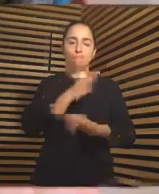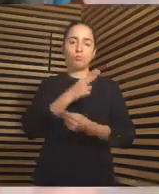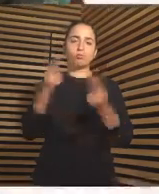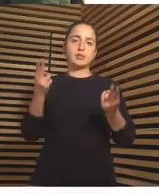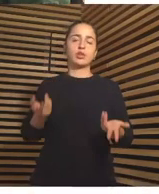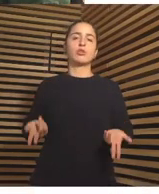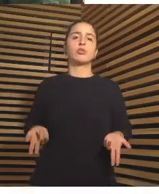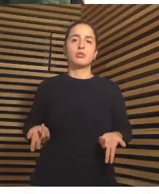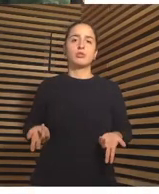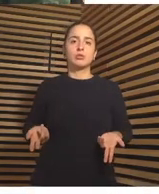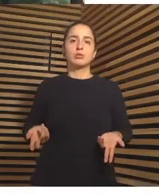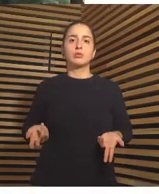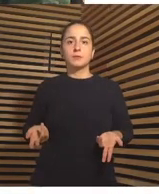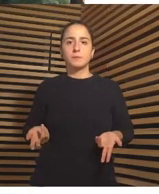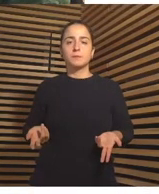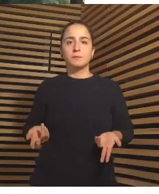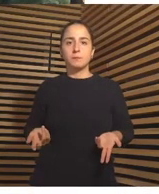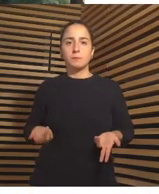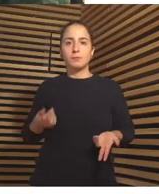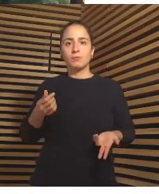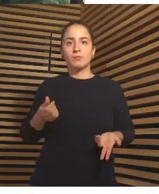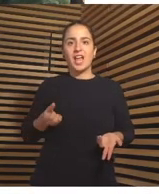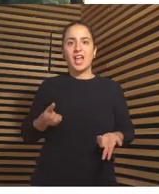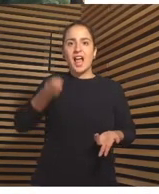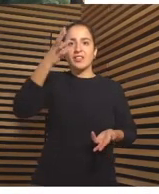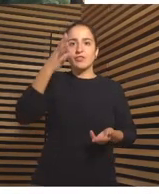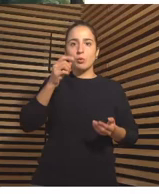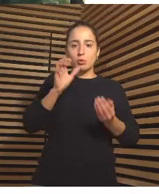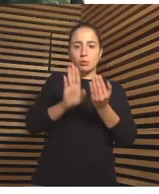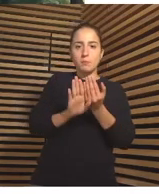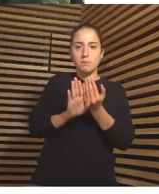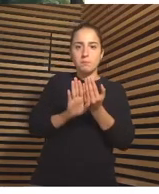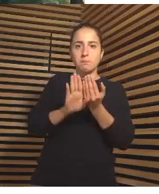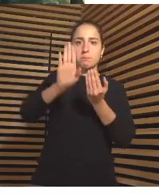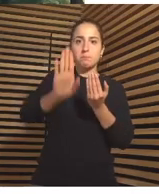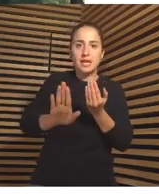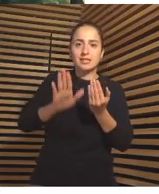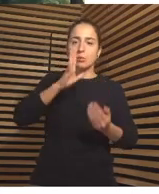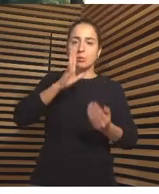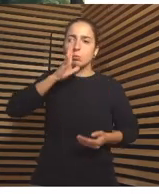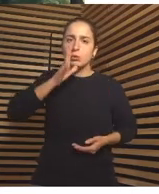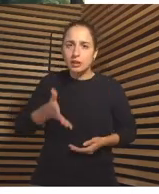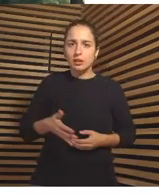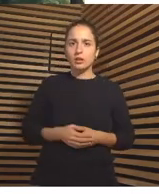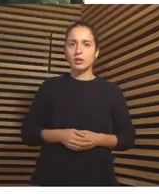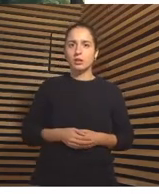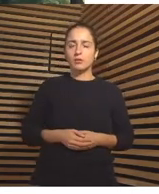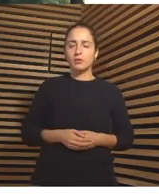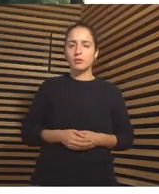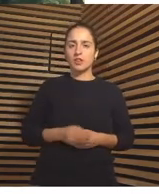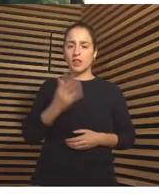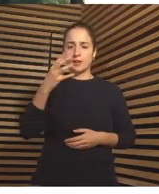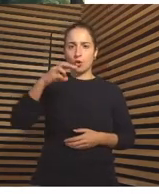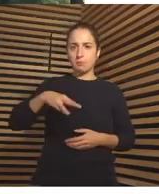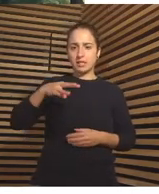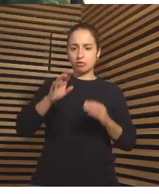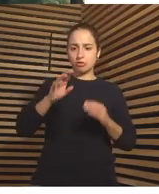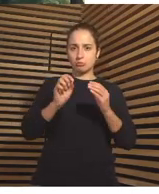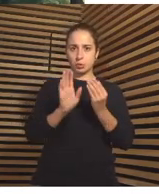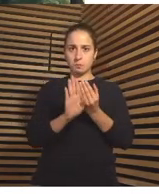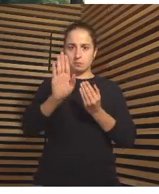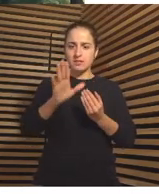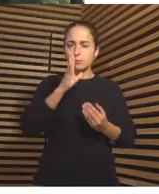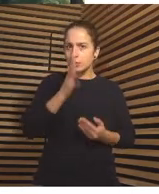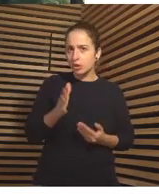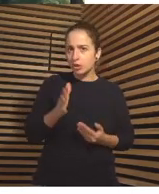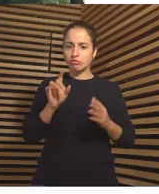¿Por qué no hicieron el edificio 4 metros más adelante? ¿O 5 o 6? ¿No? ¿Por qué no se hizo más grande el